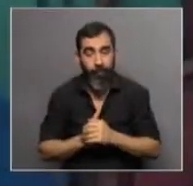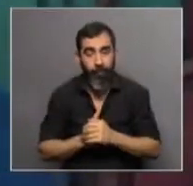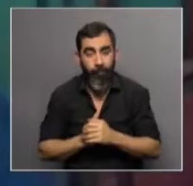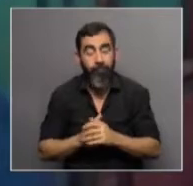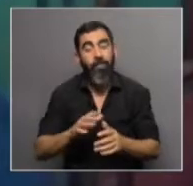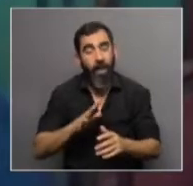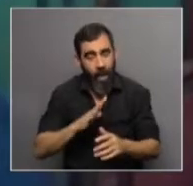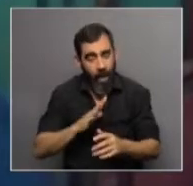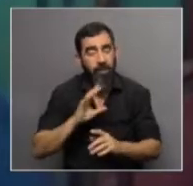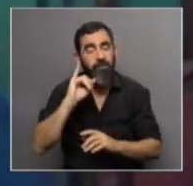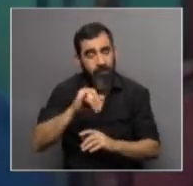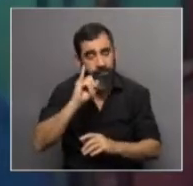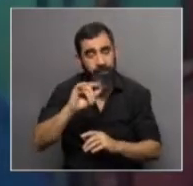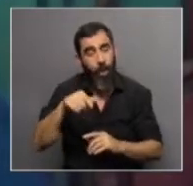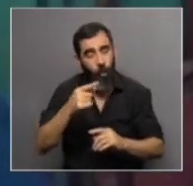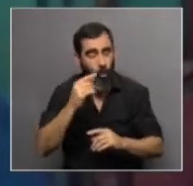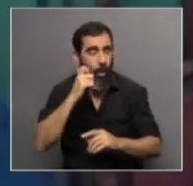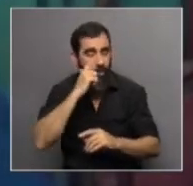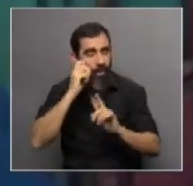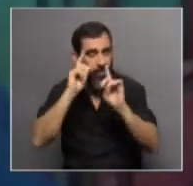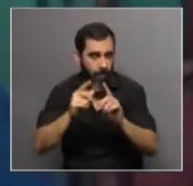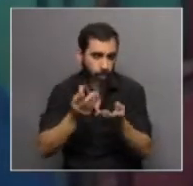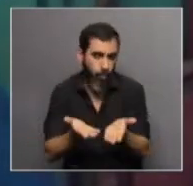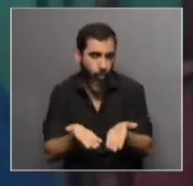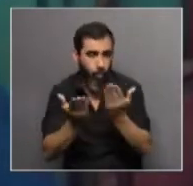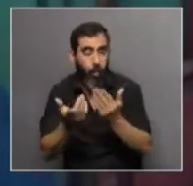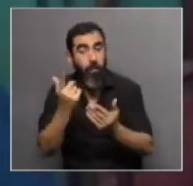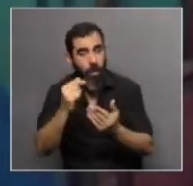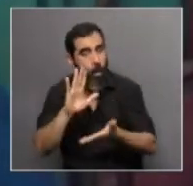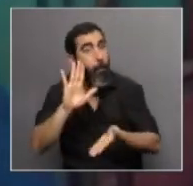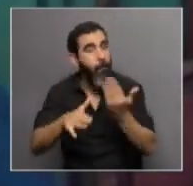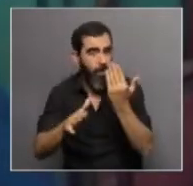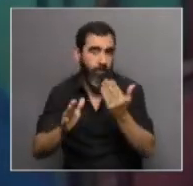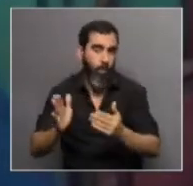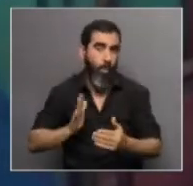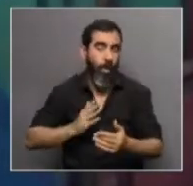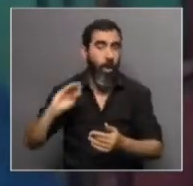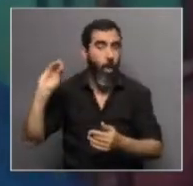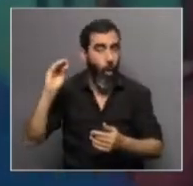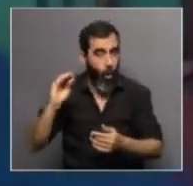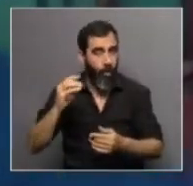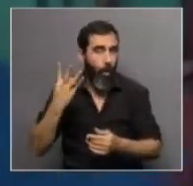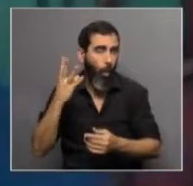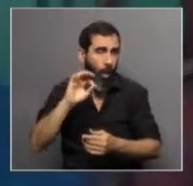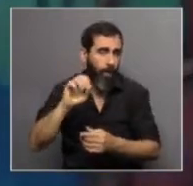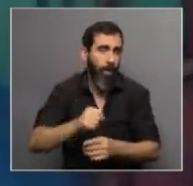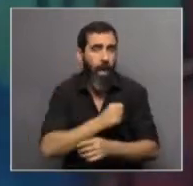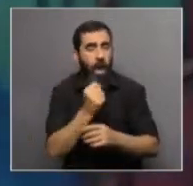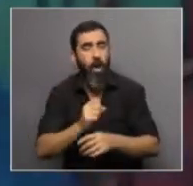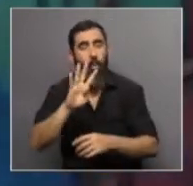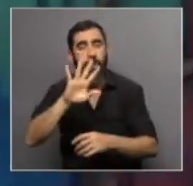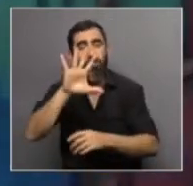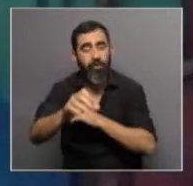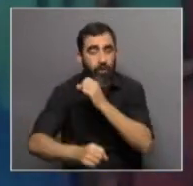habido aumentos en otras franjas de edades, impacta mucho el aumento en mujeres jóvenes, entre los 40 y 45